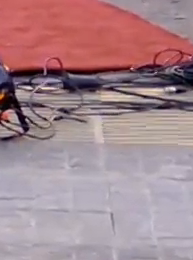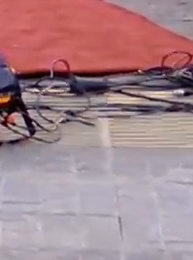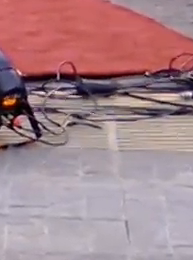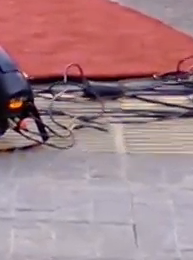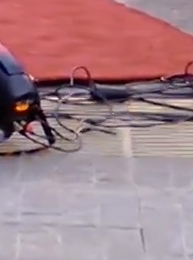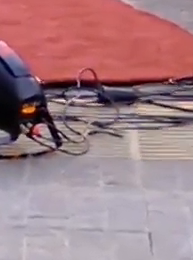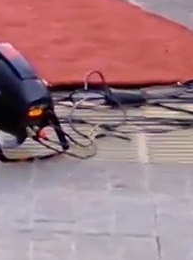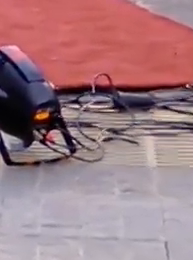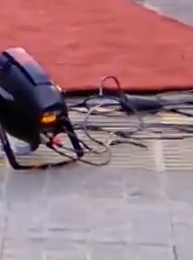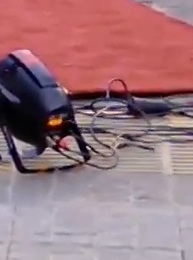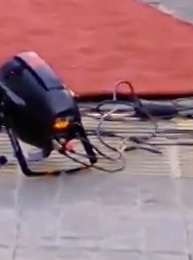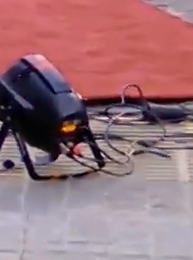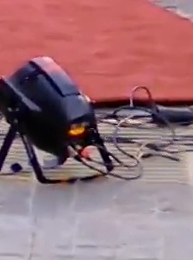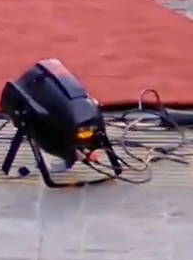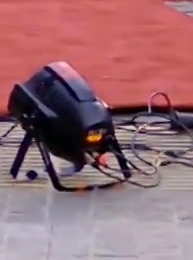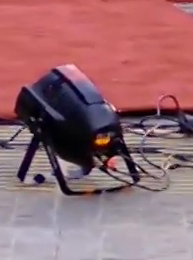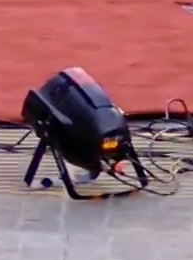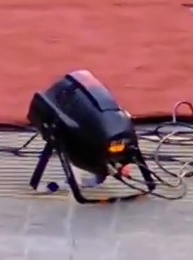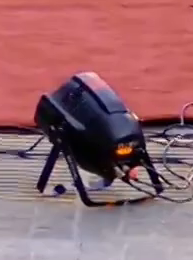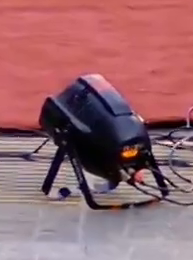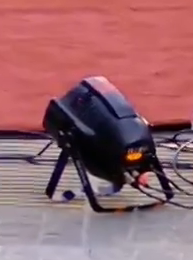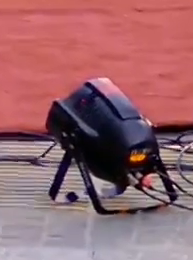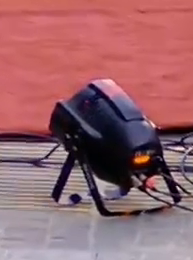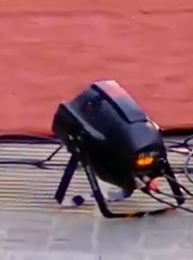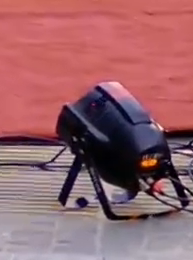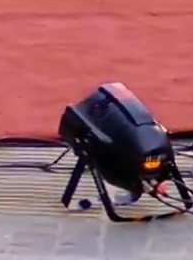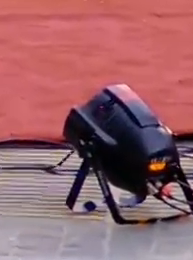Amiga, sos el bálsamo,